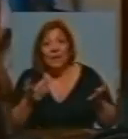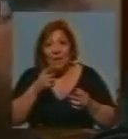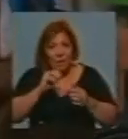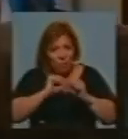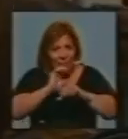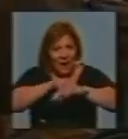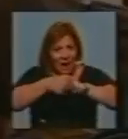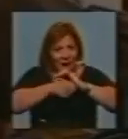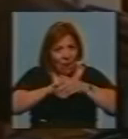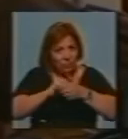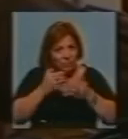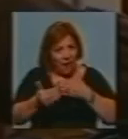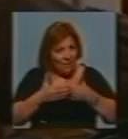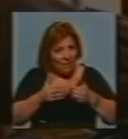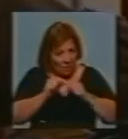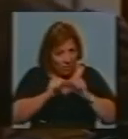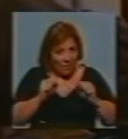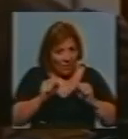objetividad?